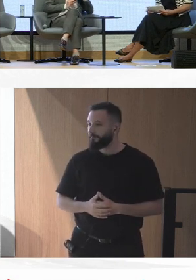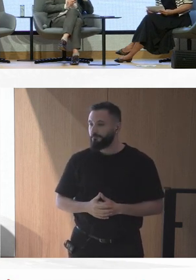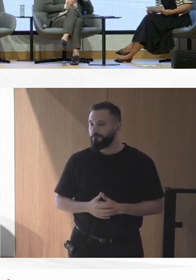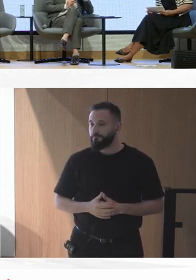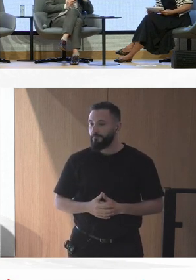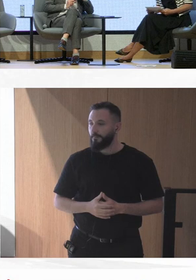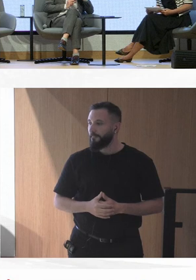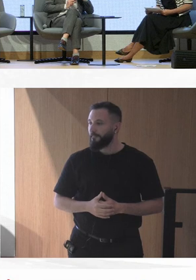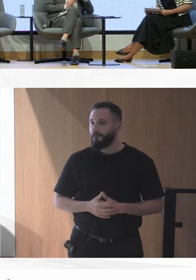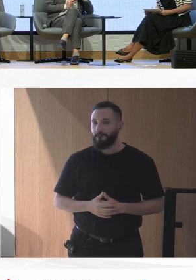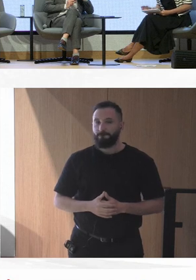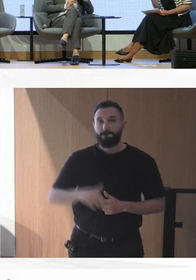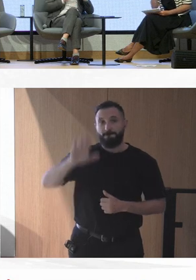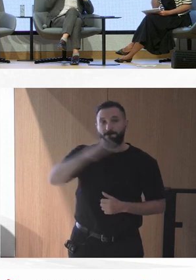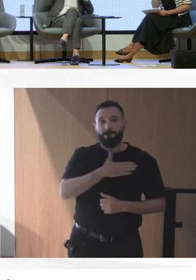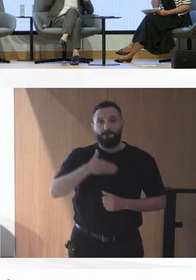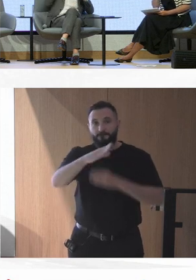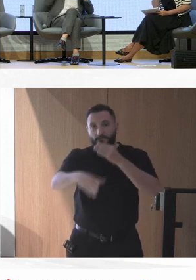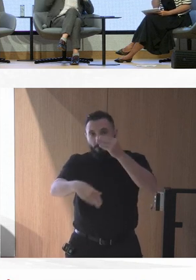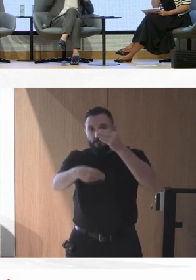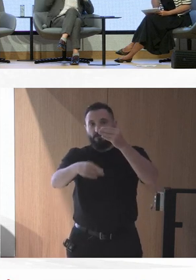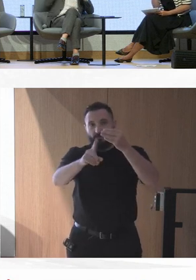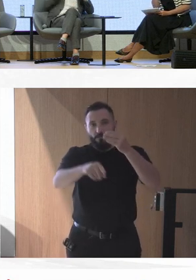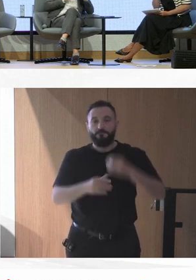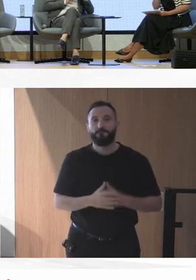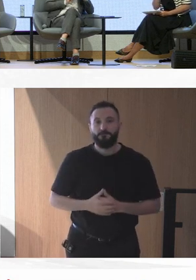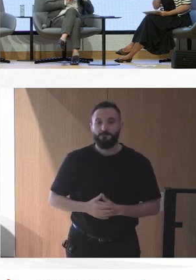Me gustaría hacer un breve comentario.